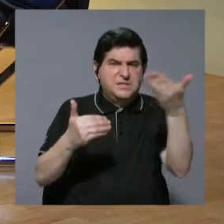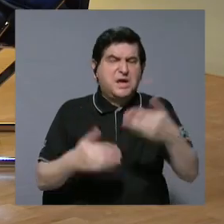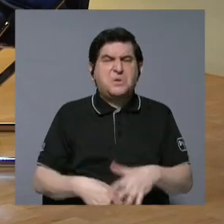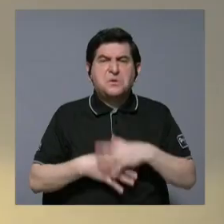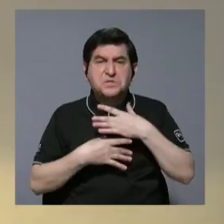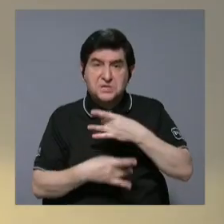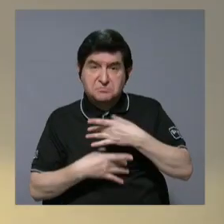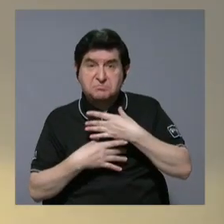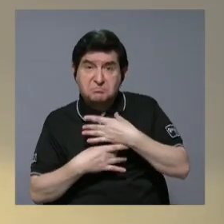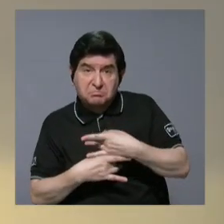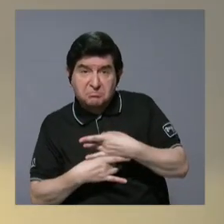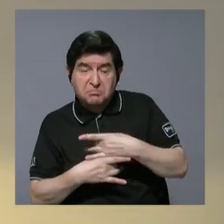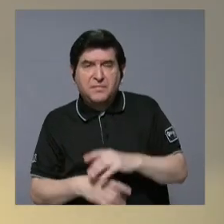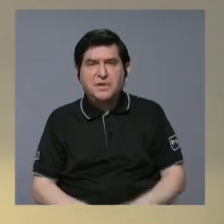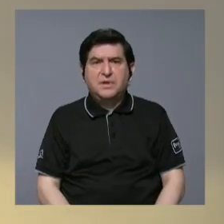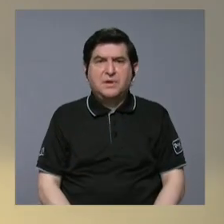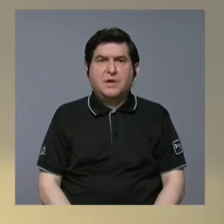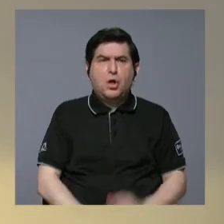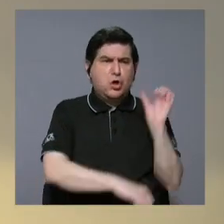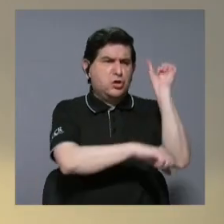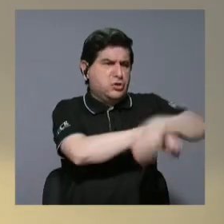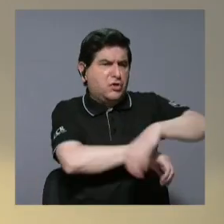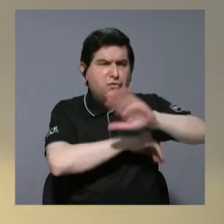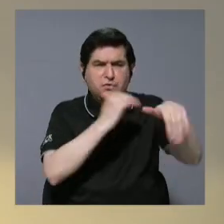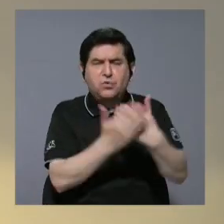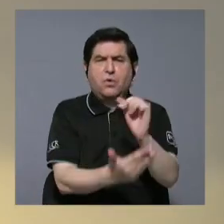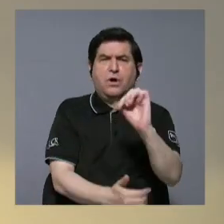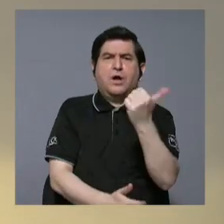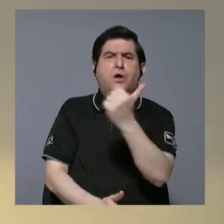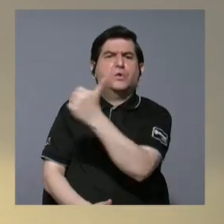llamativas le ganó a todos los demás,